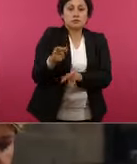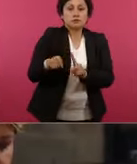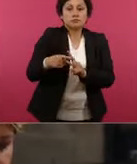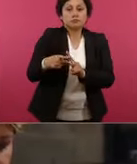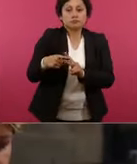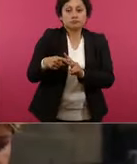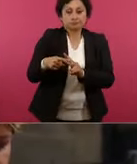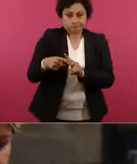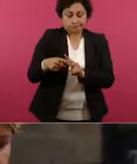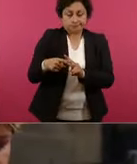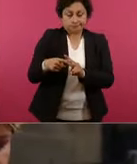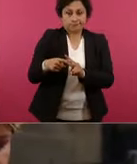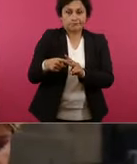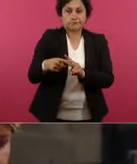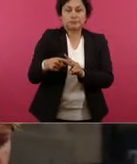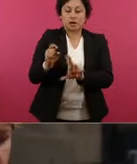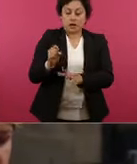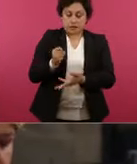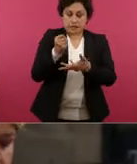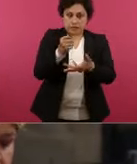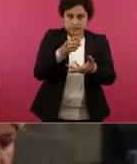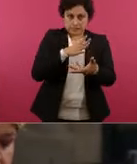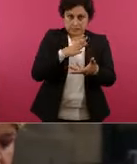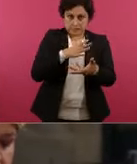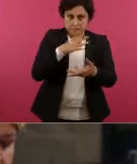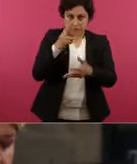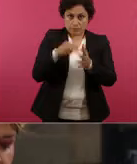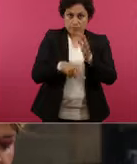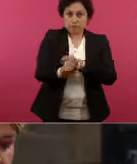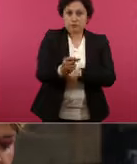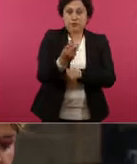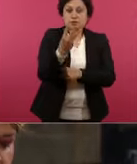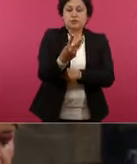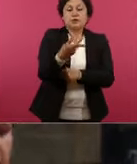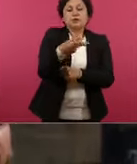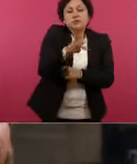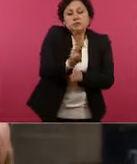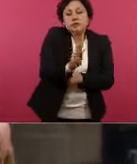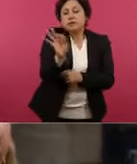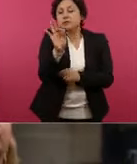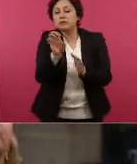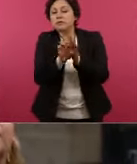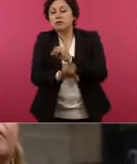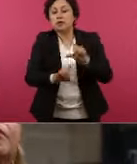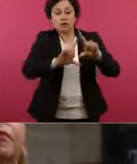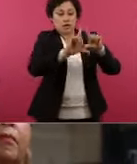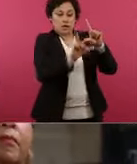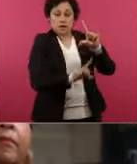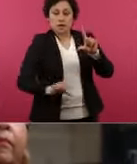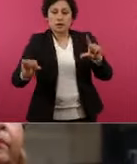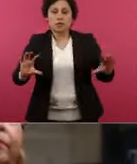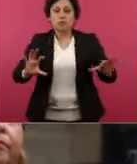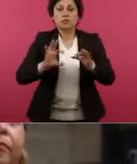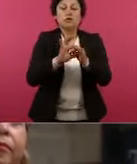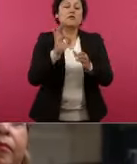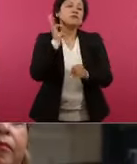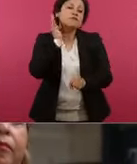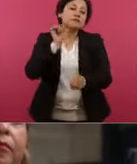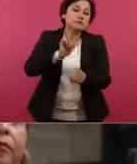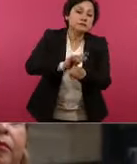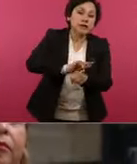si le sumamos lo que sea las fiscalías de la República, los 32 tribunales de